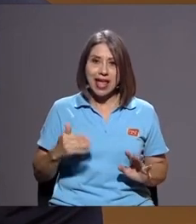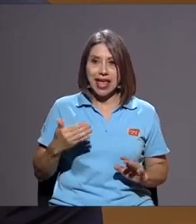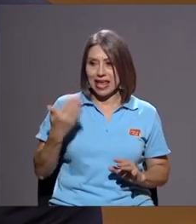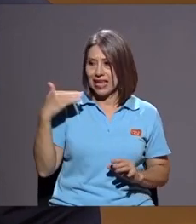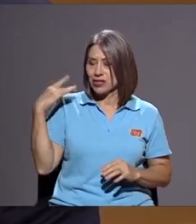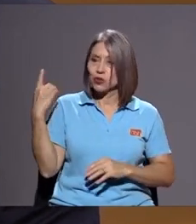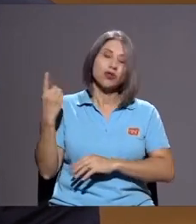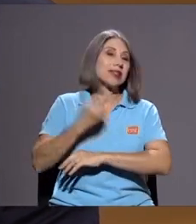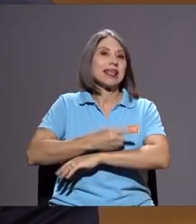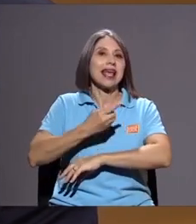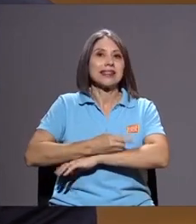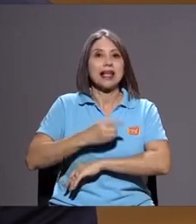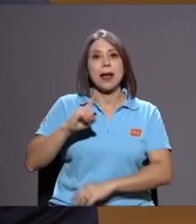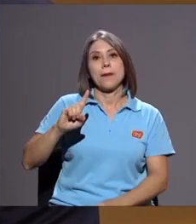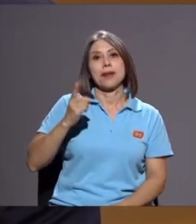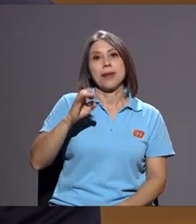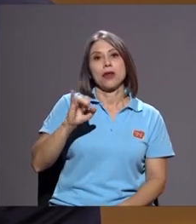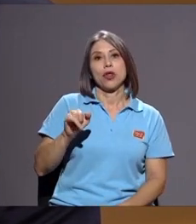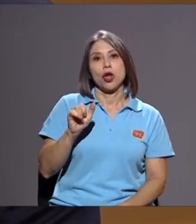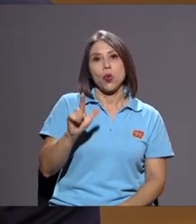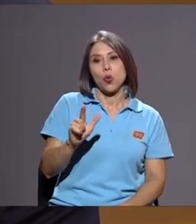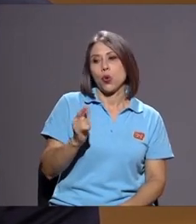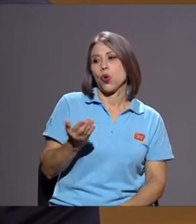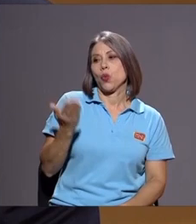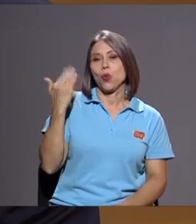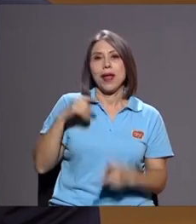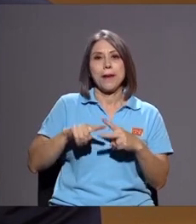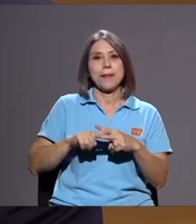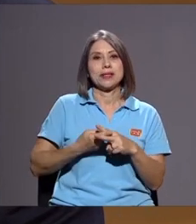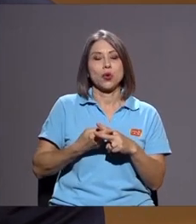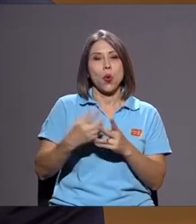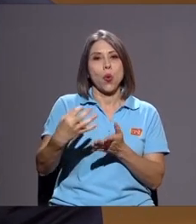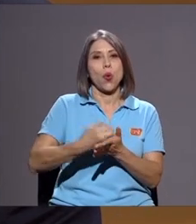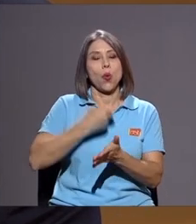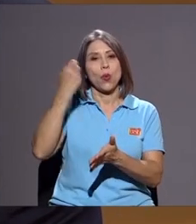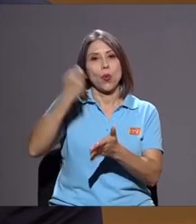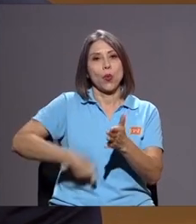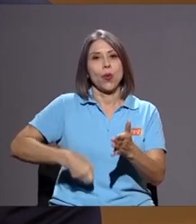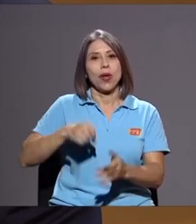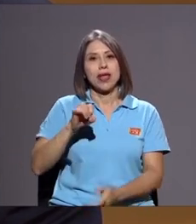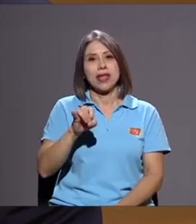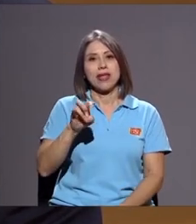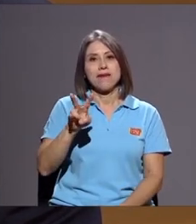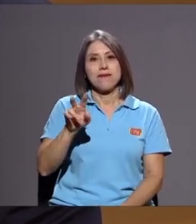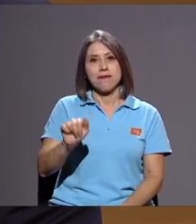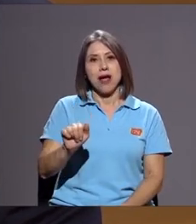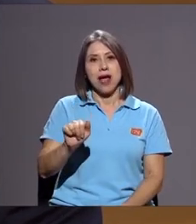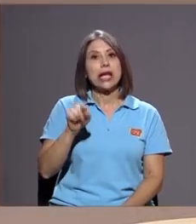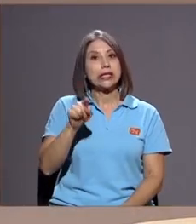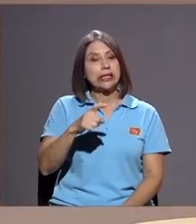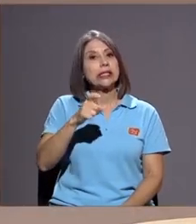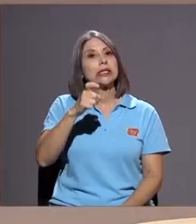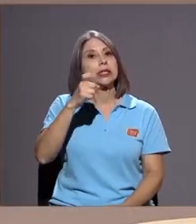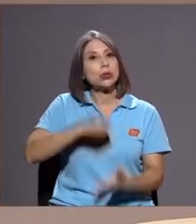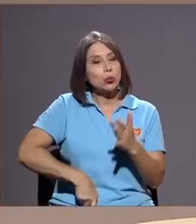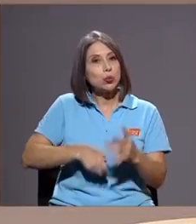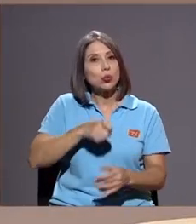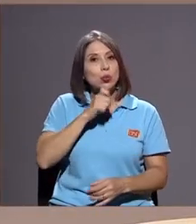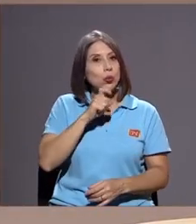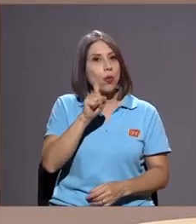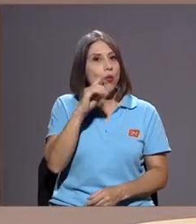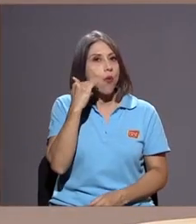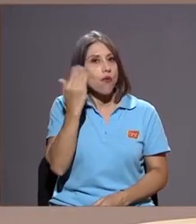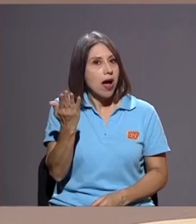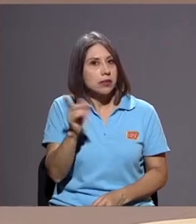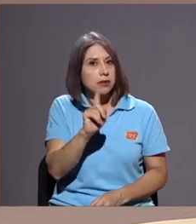días primero desde el 1º de julio empezó el impuesto al valor agregado es duro no es algo no es algo fácil hay